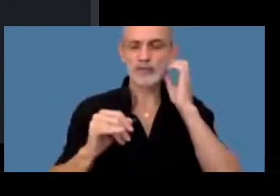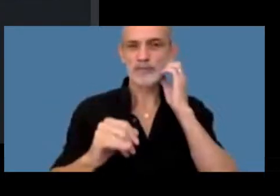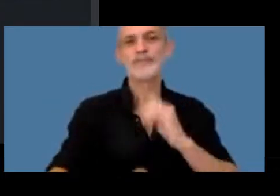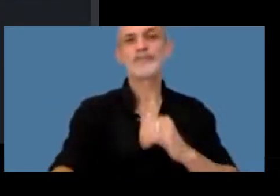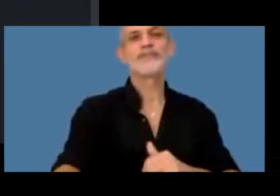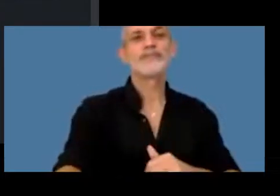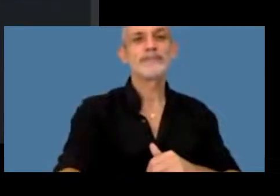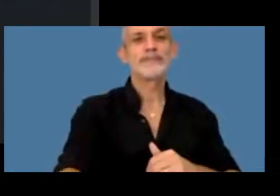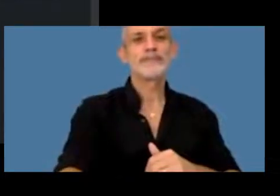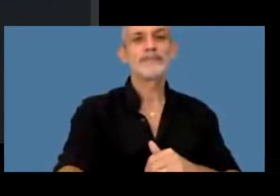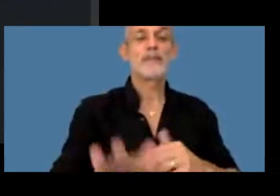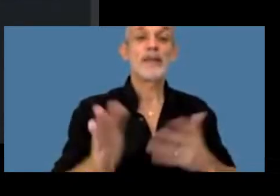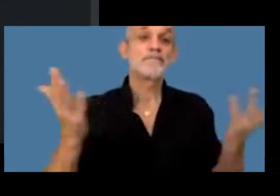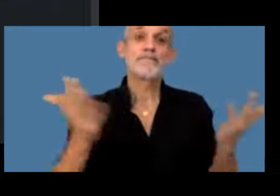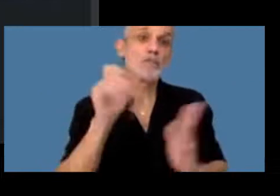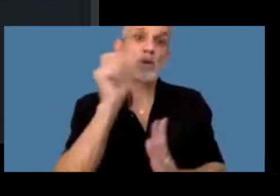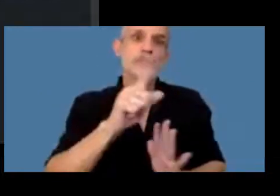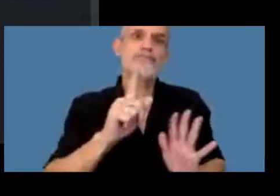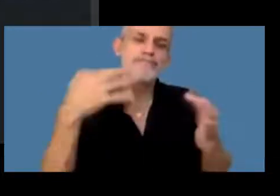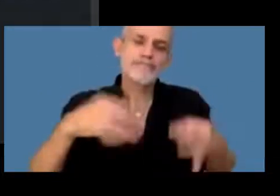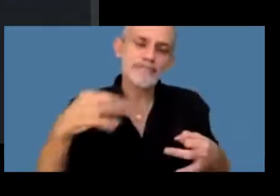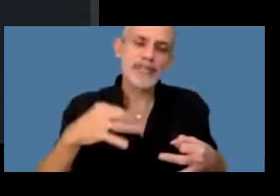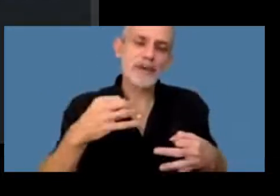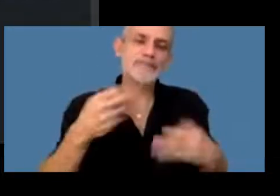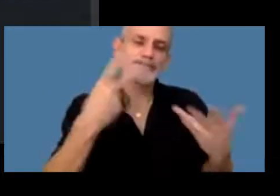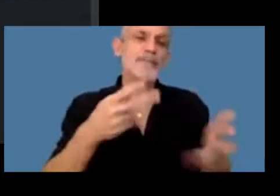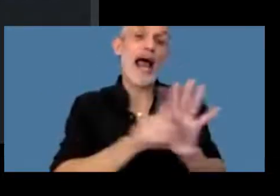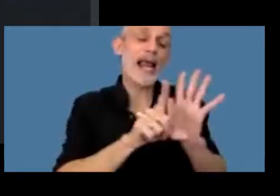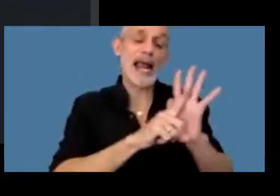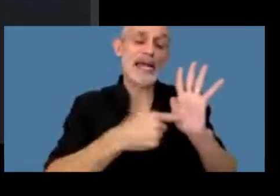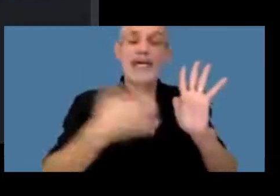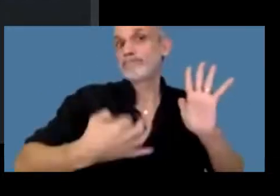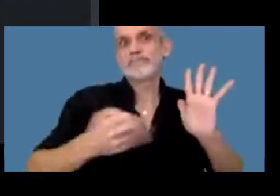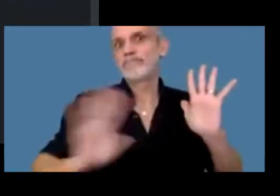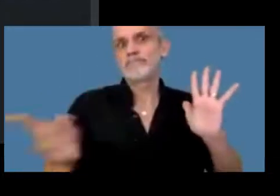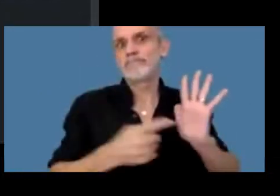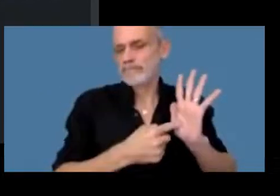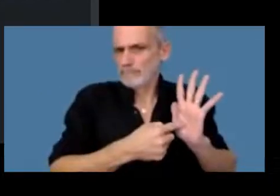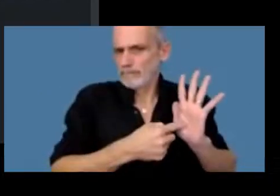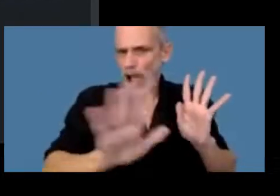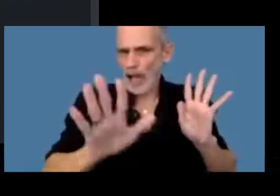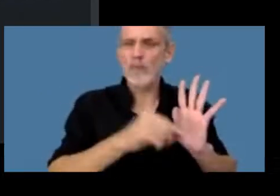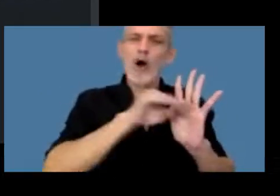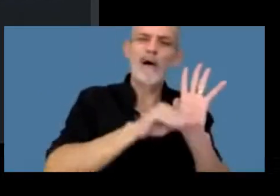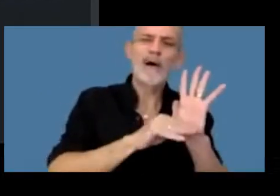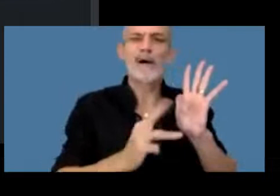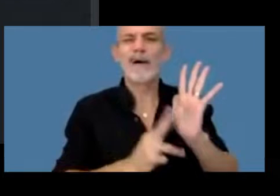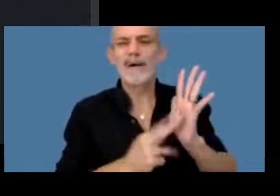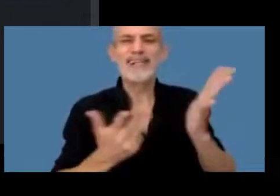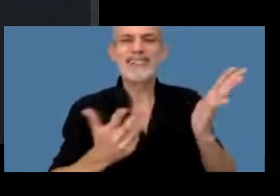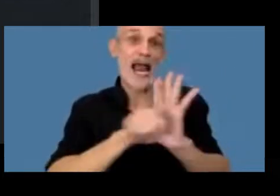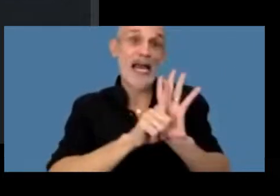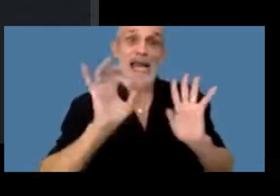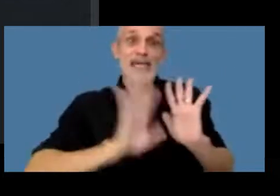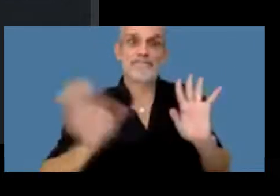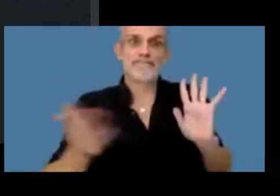es la dama del César, digamos. Hay que, la ley es la ley. Por eso empecé un poco con las normas y toda esa cuestión. Los